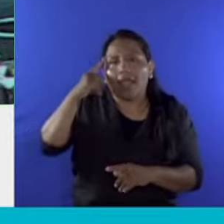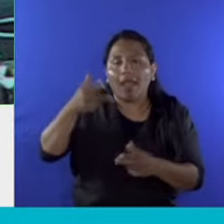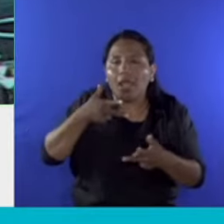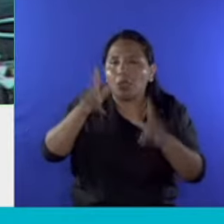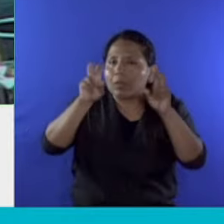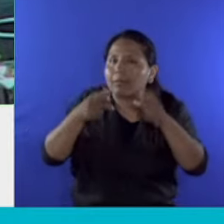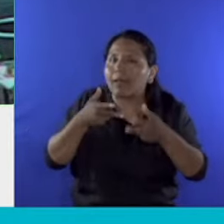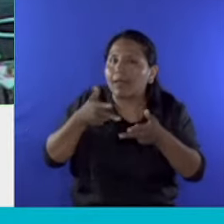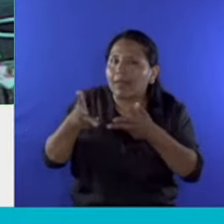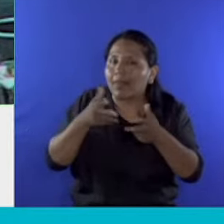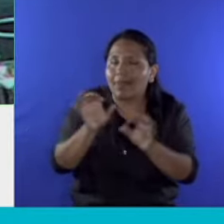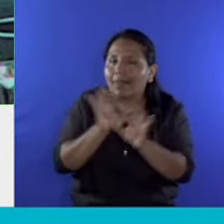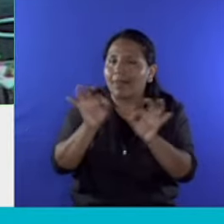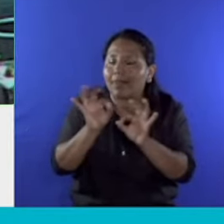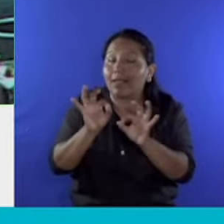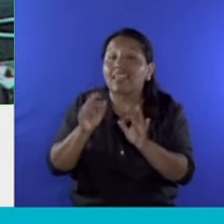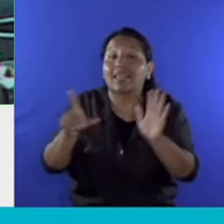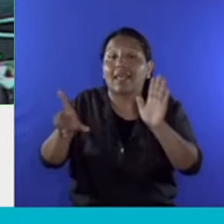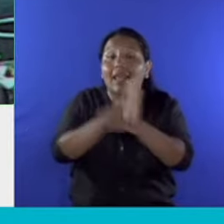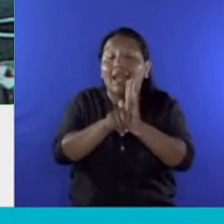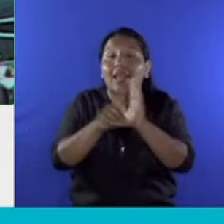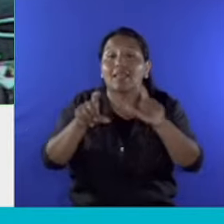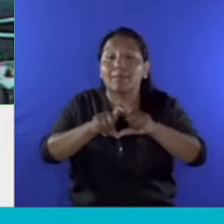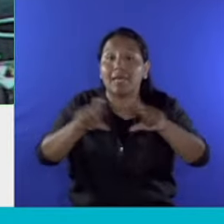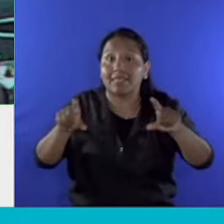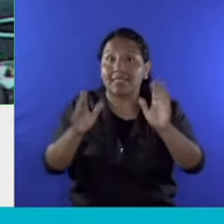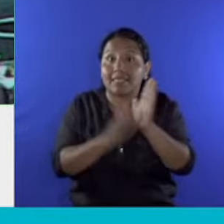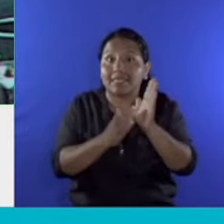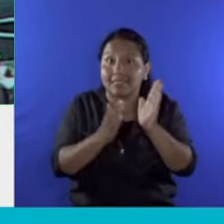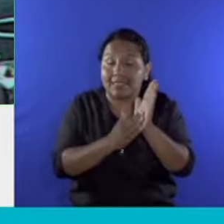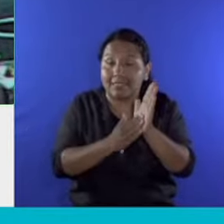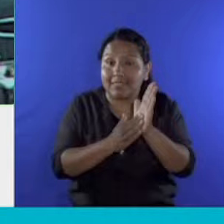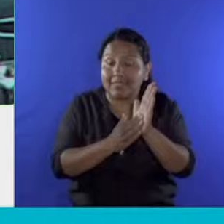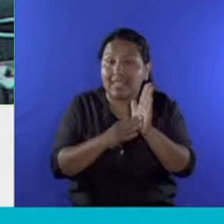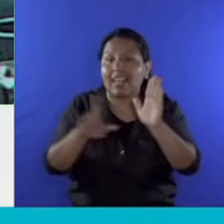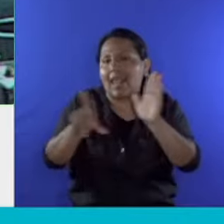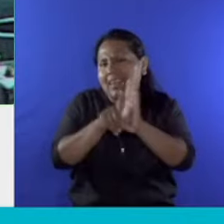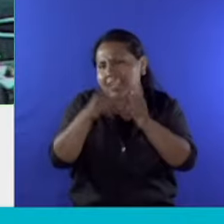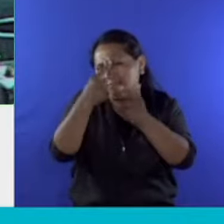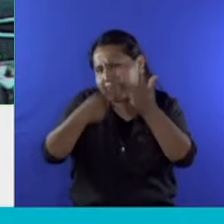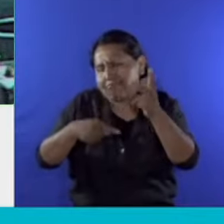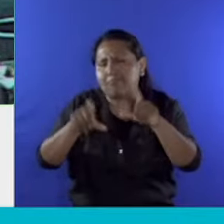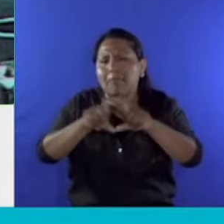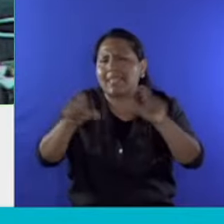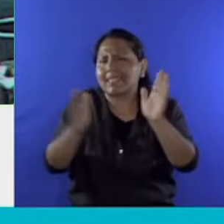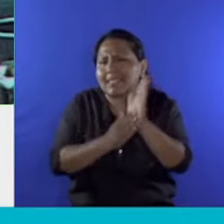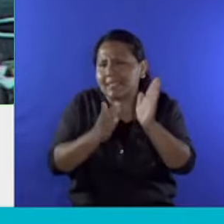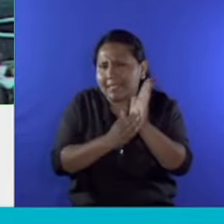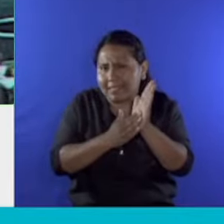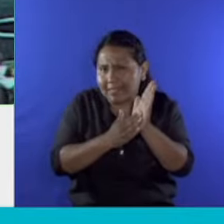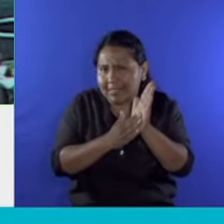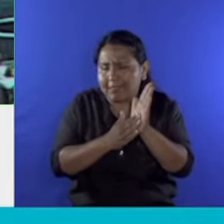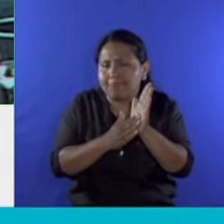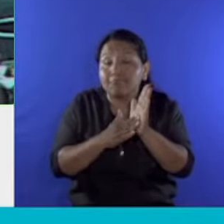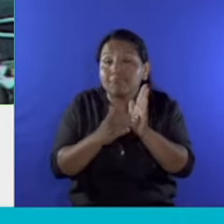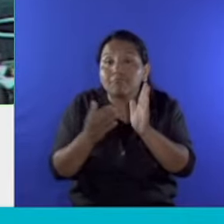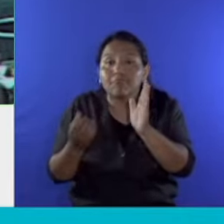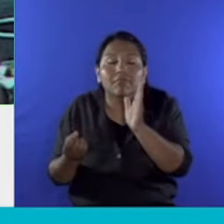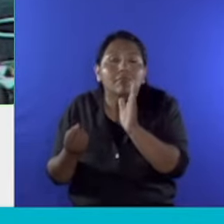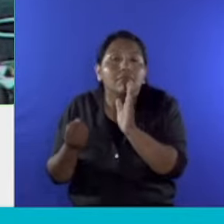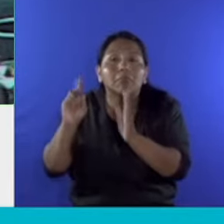conversó, que es que la ley de patentes, las leyes de patentes, las patentes, crean